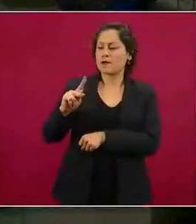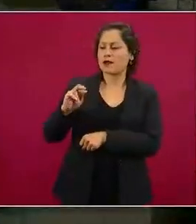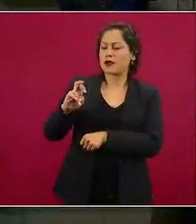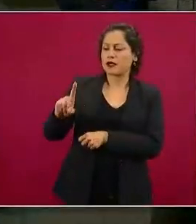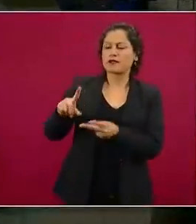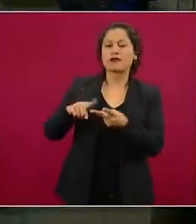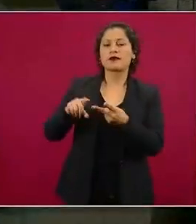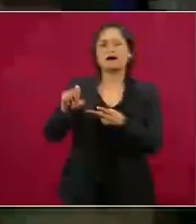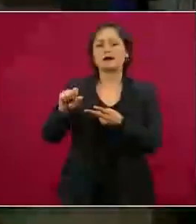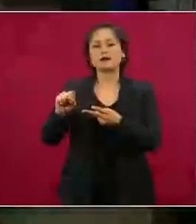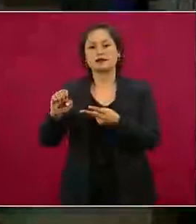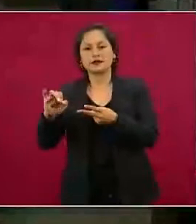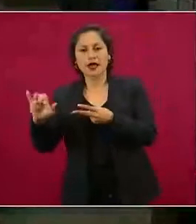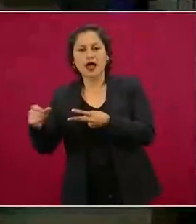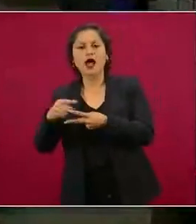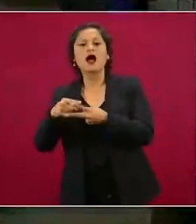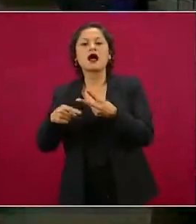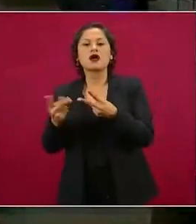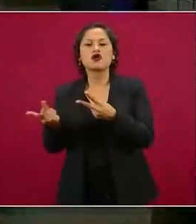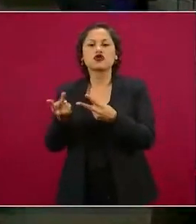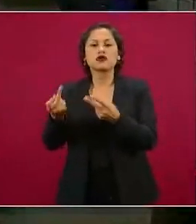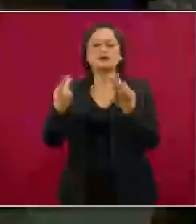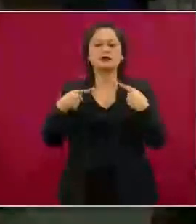de la Comisión de Atención a Víctimas.